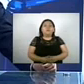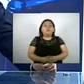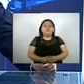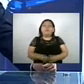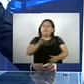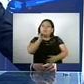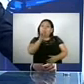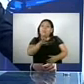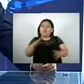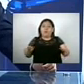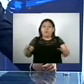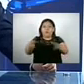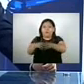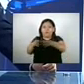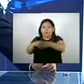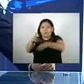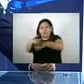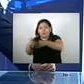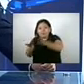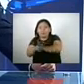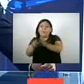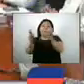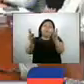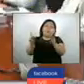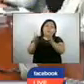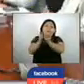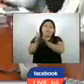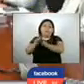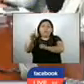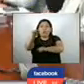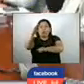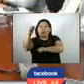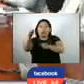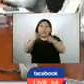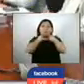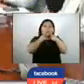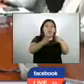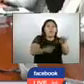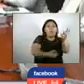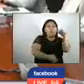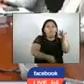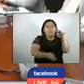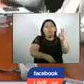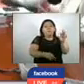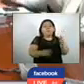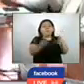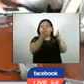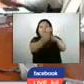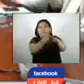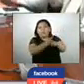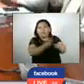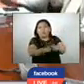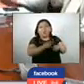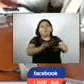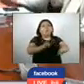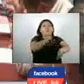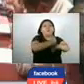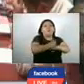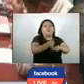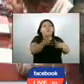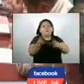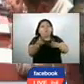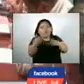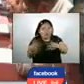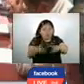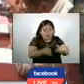de la Comisión de Relaciones Exteriores emitieron un dictamen favorable para reformar el decreto de creación del Fondo de Actividades